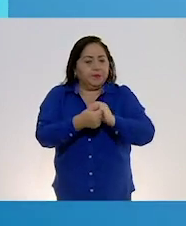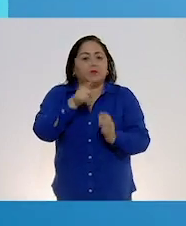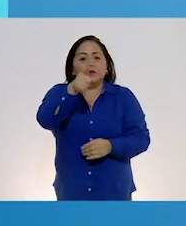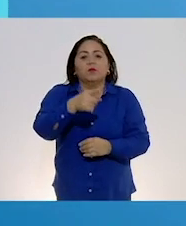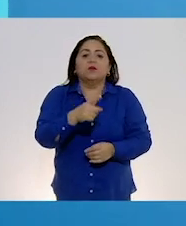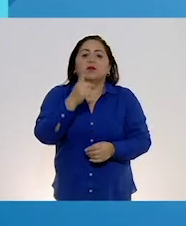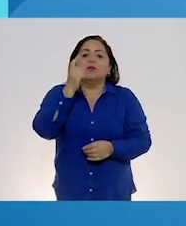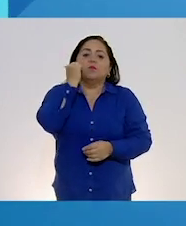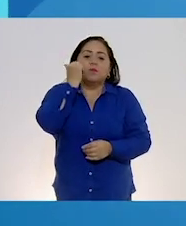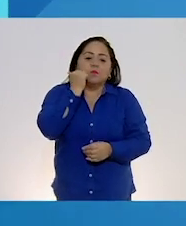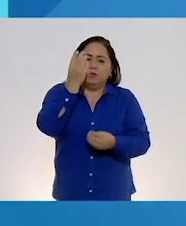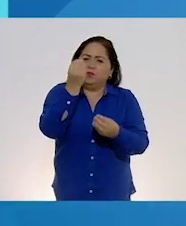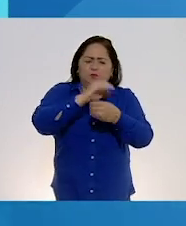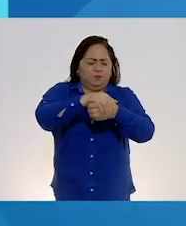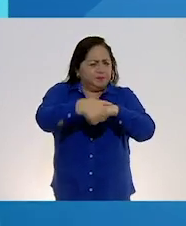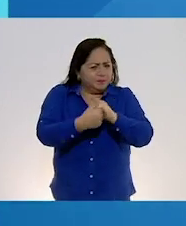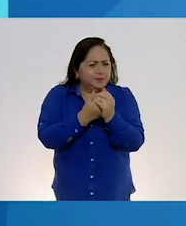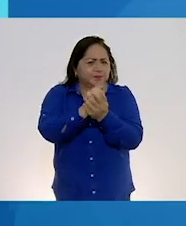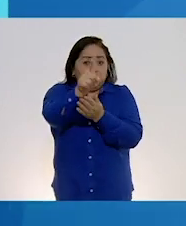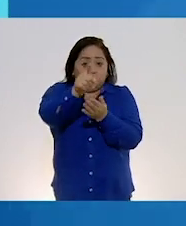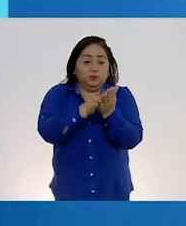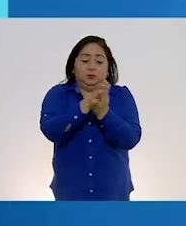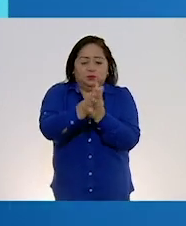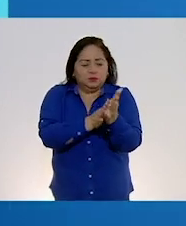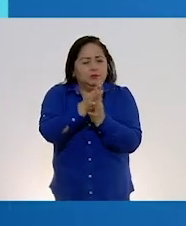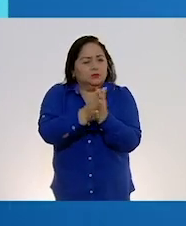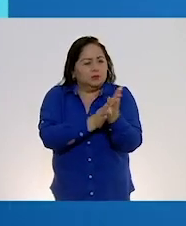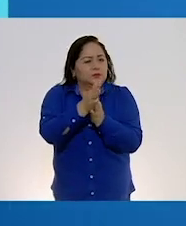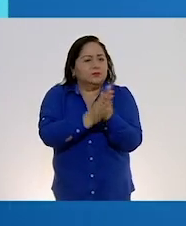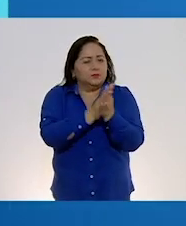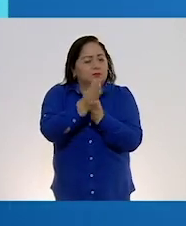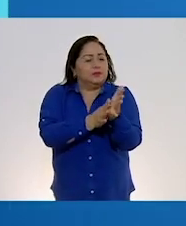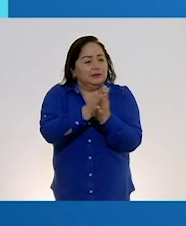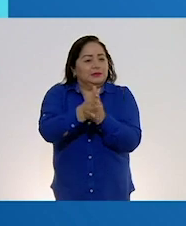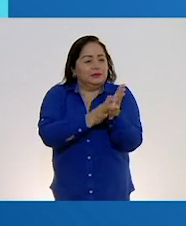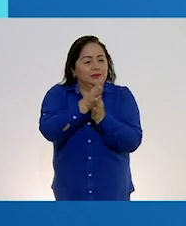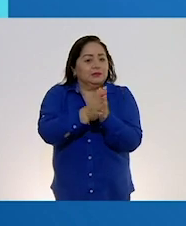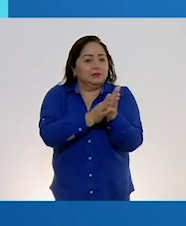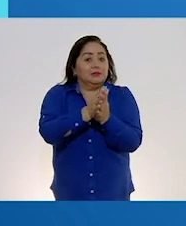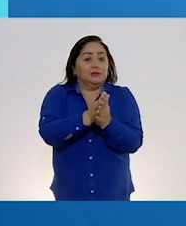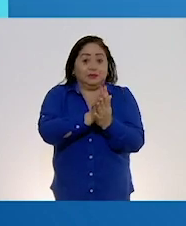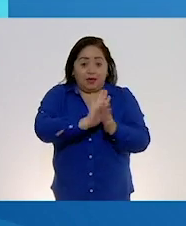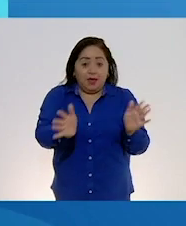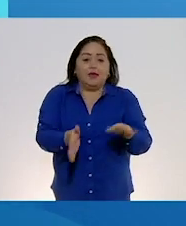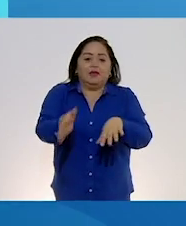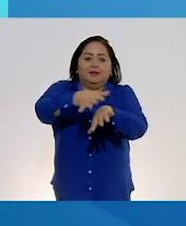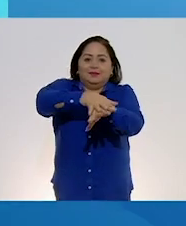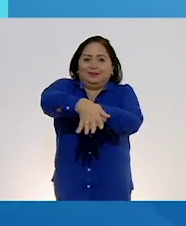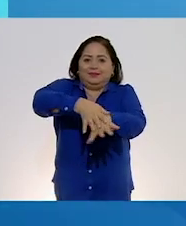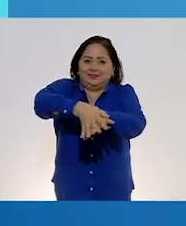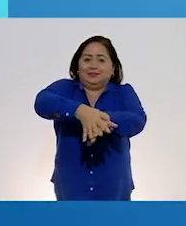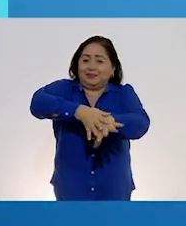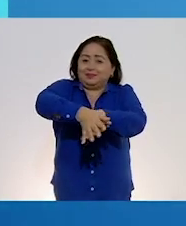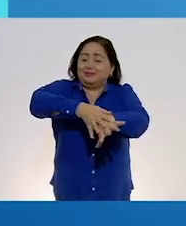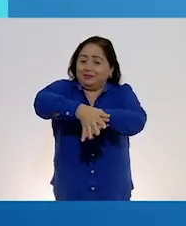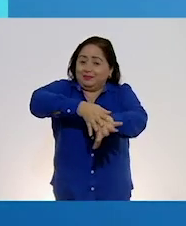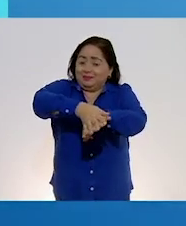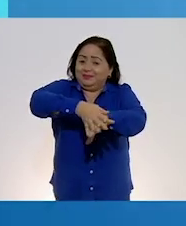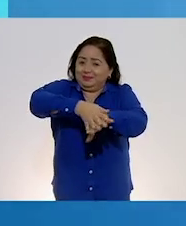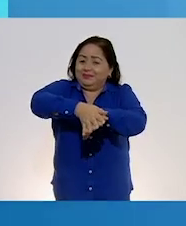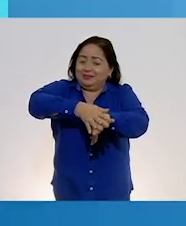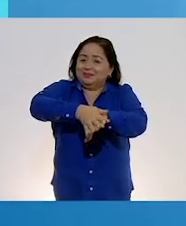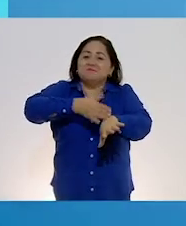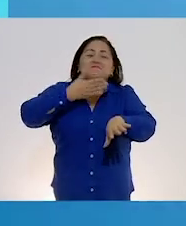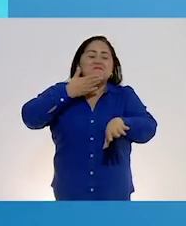Usa suficiente jabón. Frota tus palmas una con la otra. Ahora, frota la palma de una de tus manos contra el